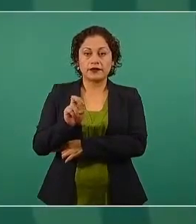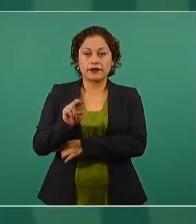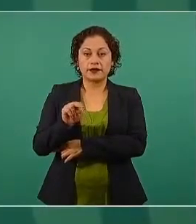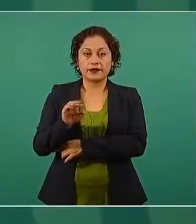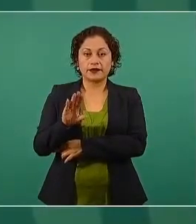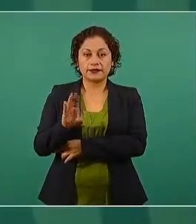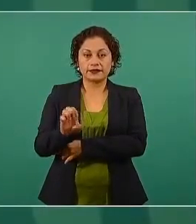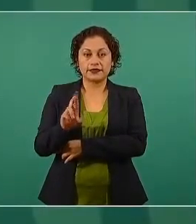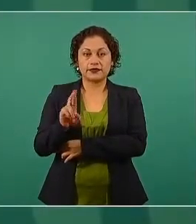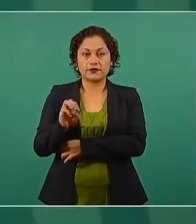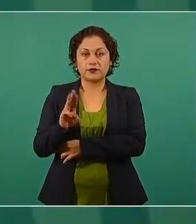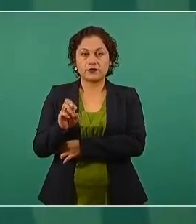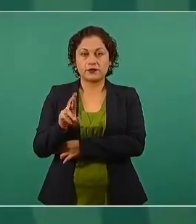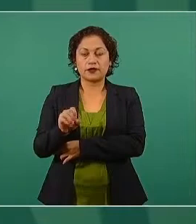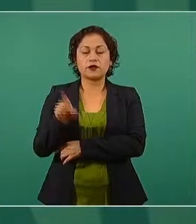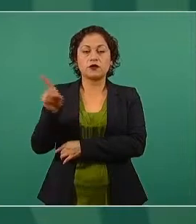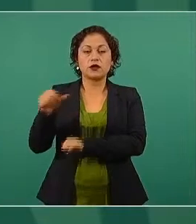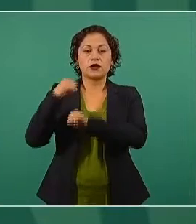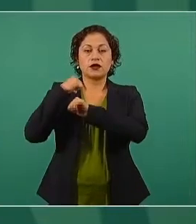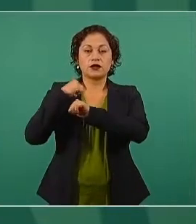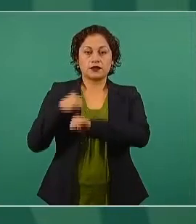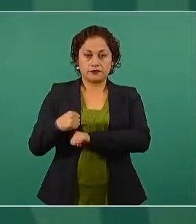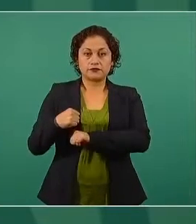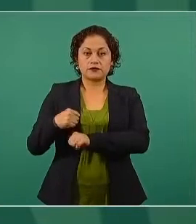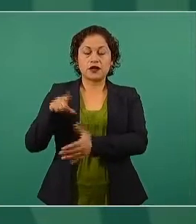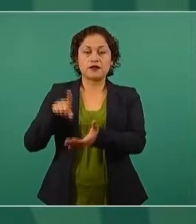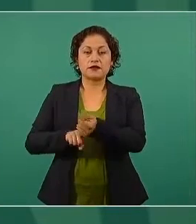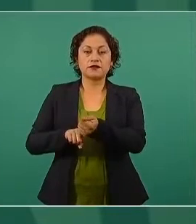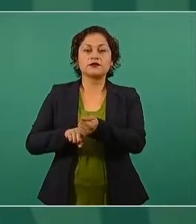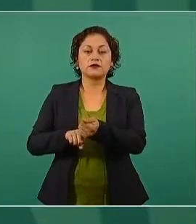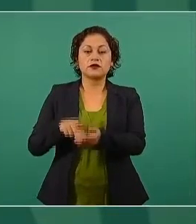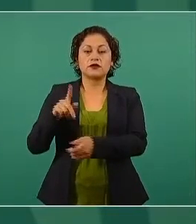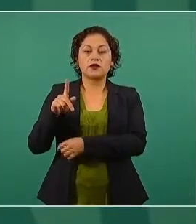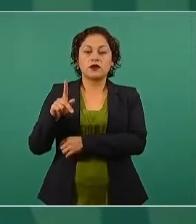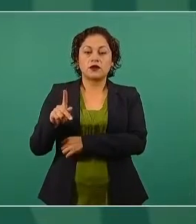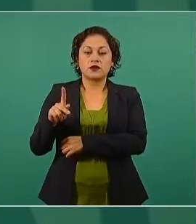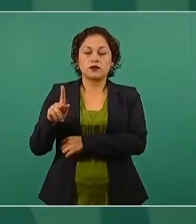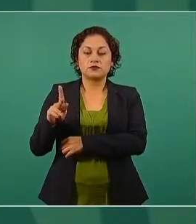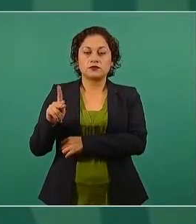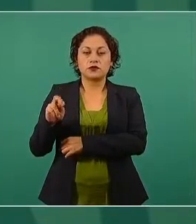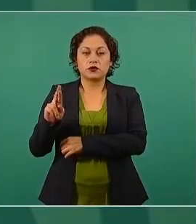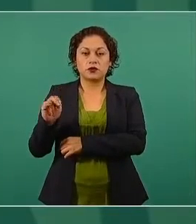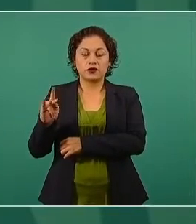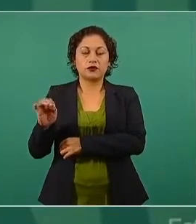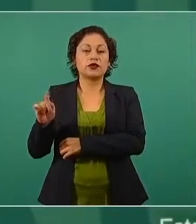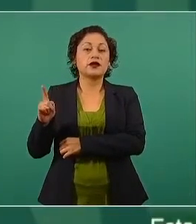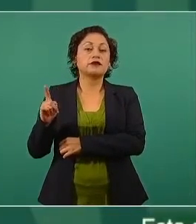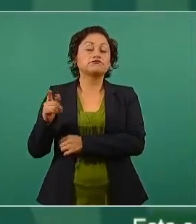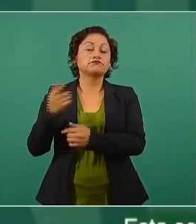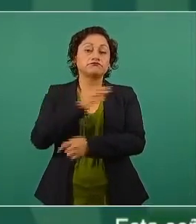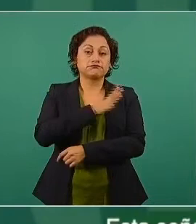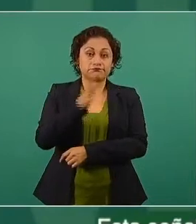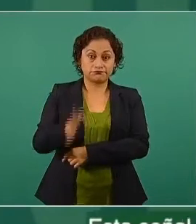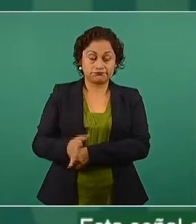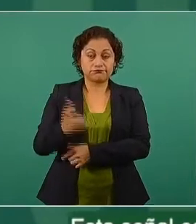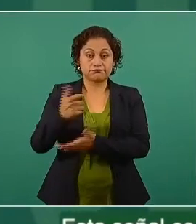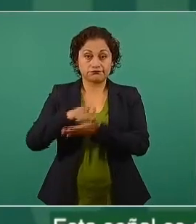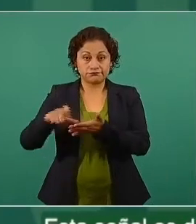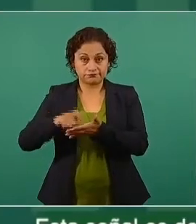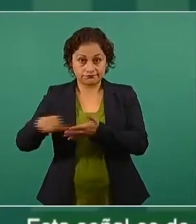despacho de la Procuraduría Federal del Consumidor. Como todos los lunes abrimos